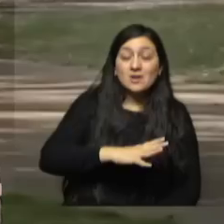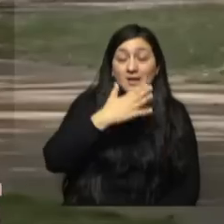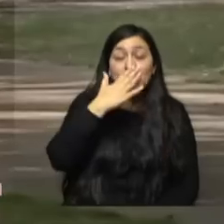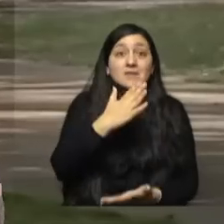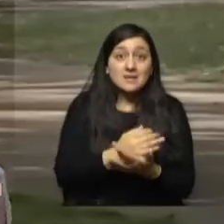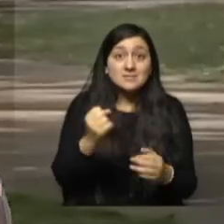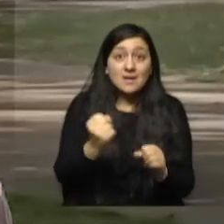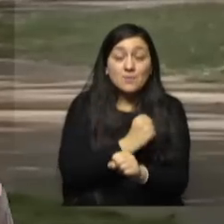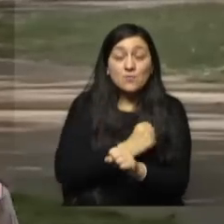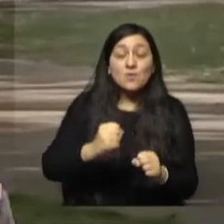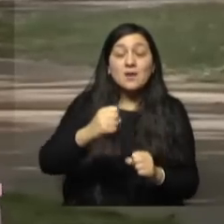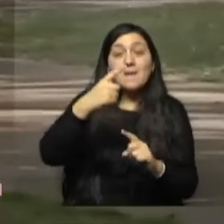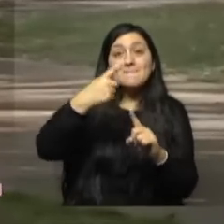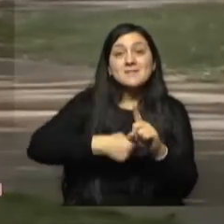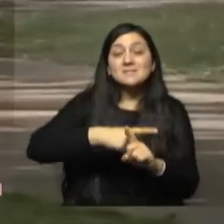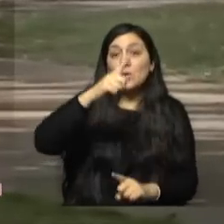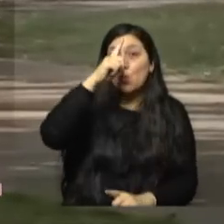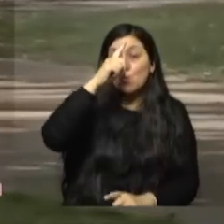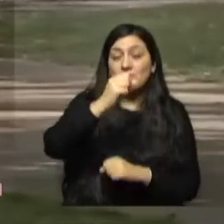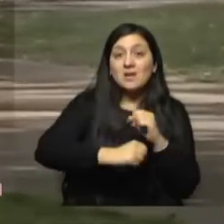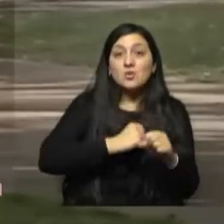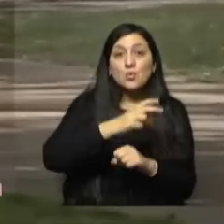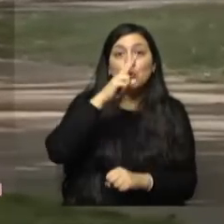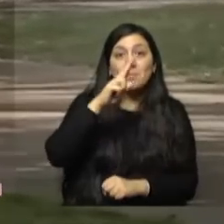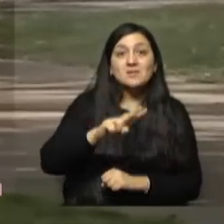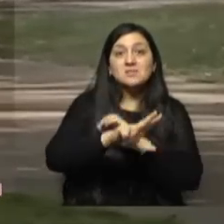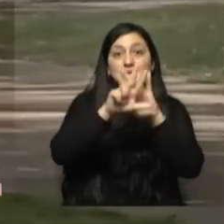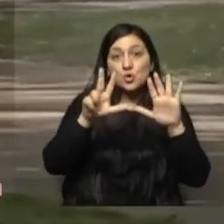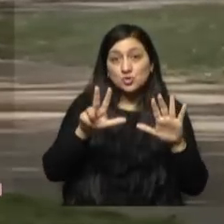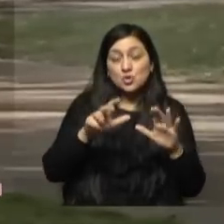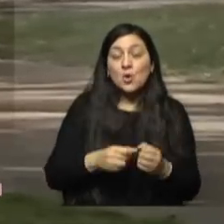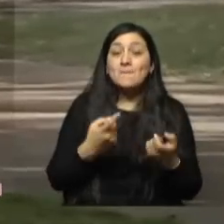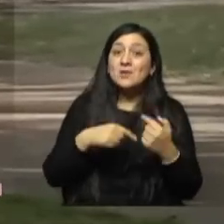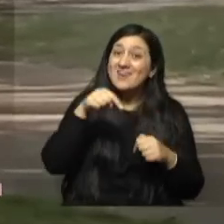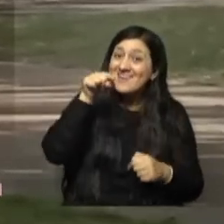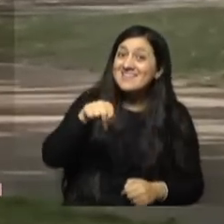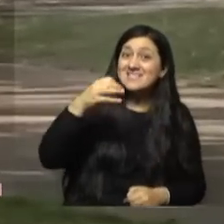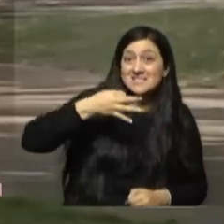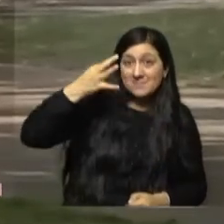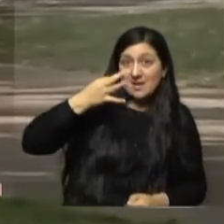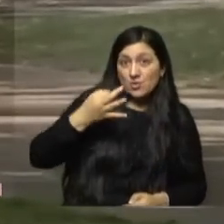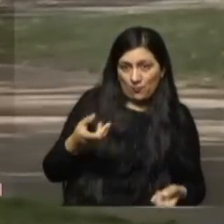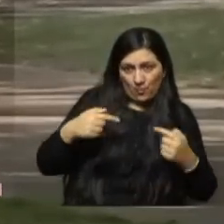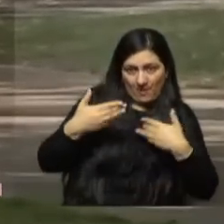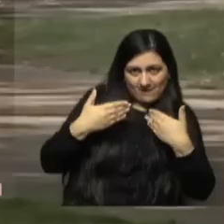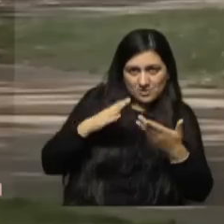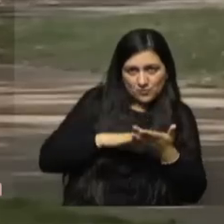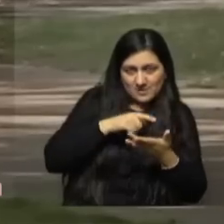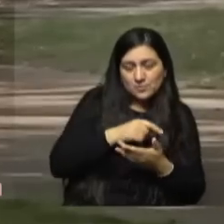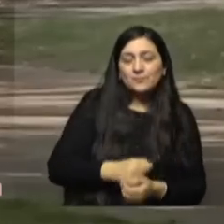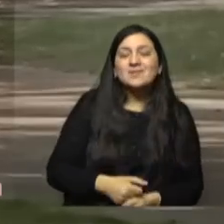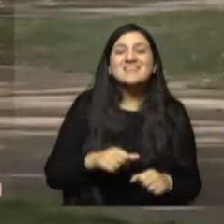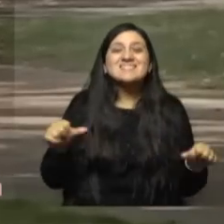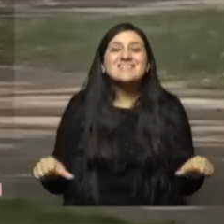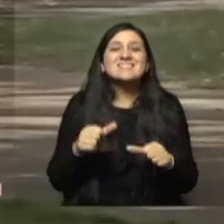aprobó en el mes de julio del año 2018. Pero en ese seminario, vuelvo al seminario, se